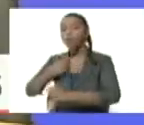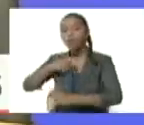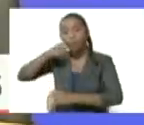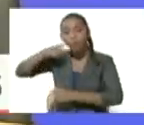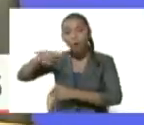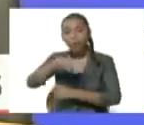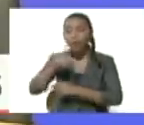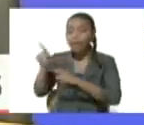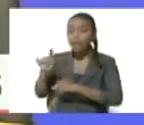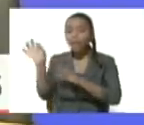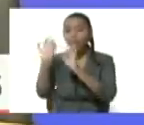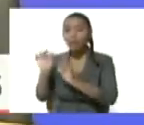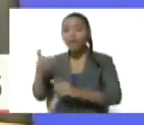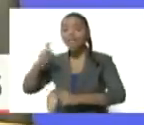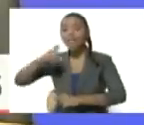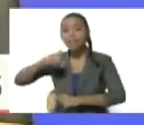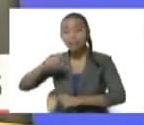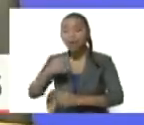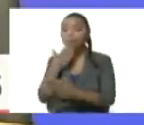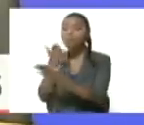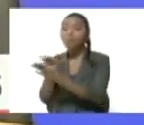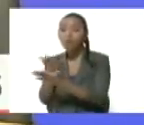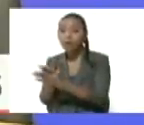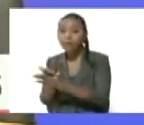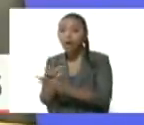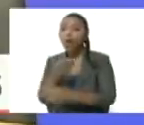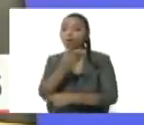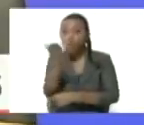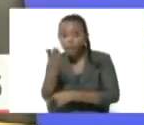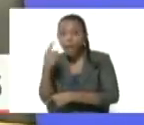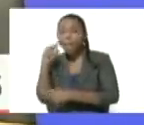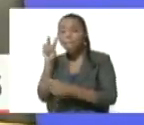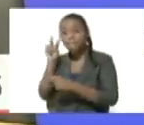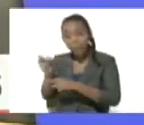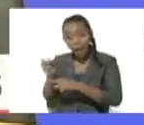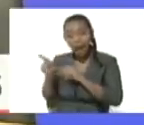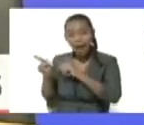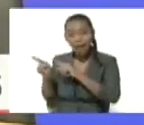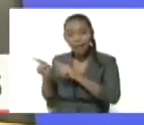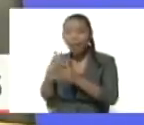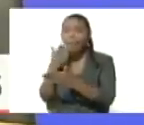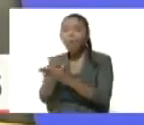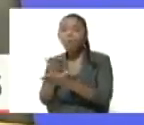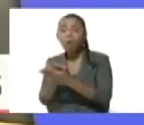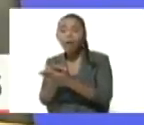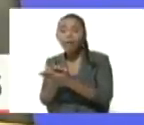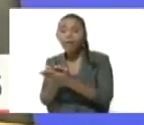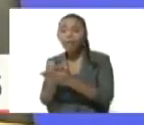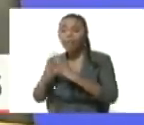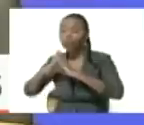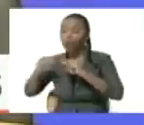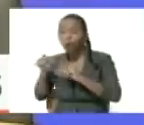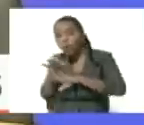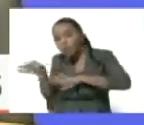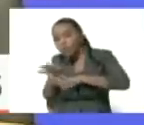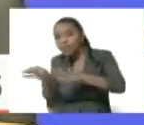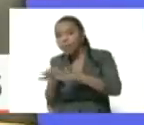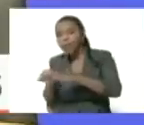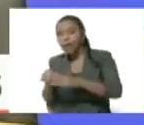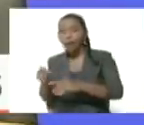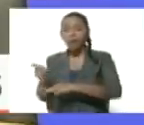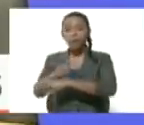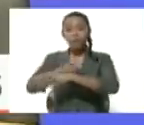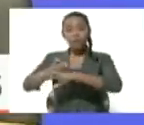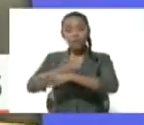sentido también tenemos algunas propuestas para que usted las considere. Entre ellas está la propuesta de, en todos los municipios gobernados por